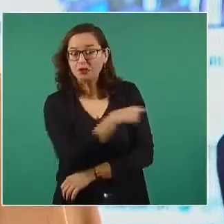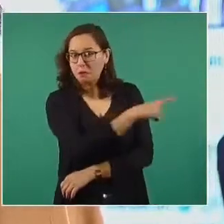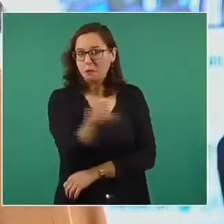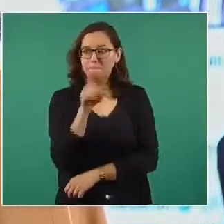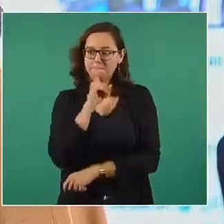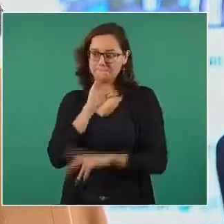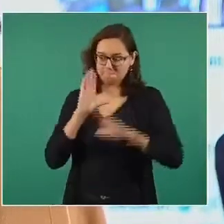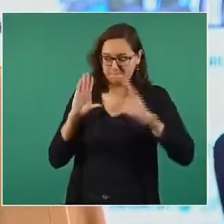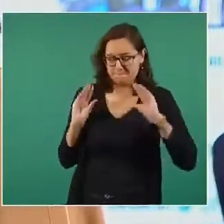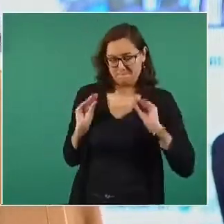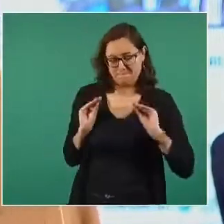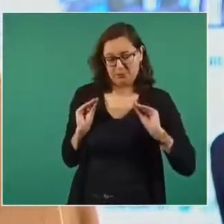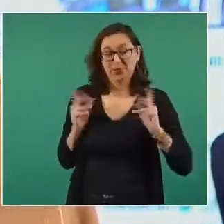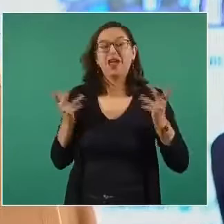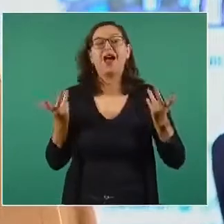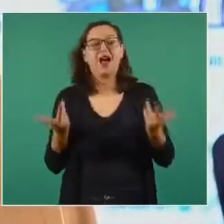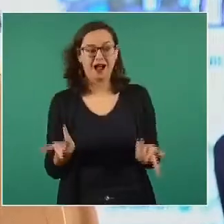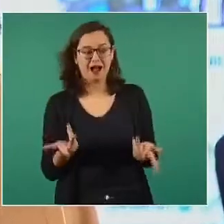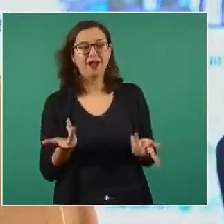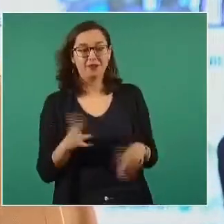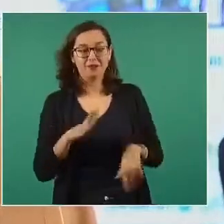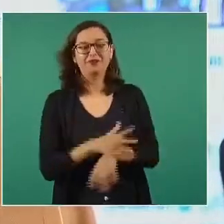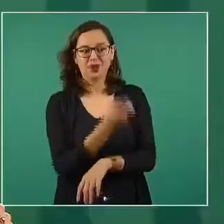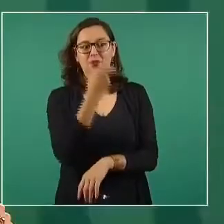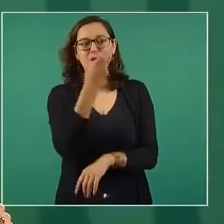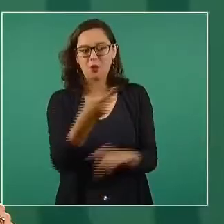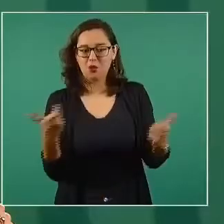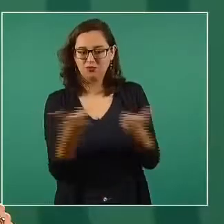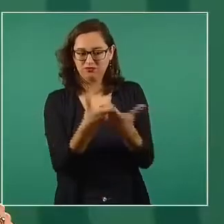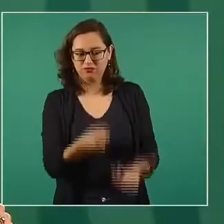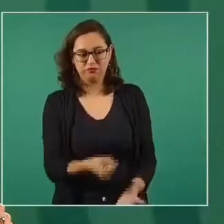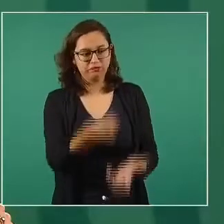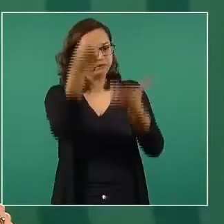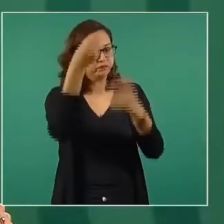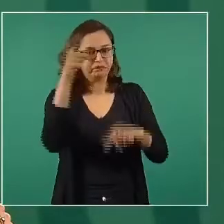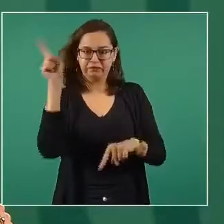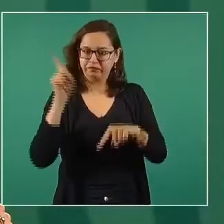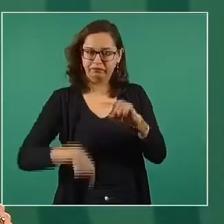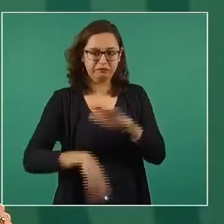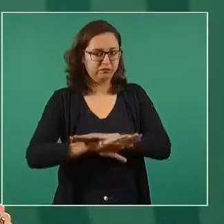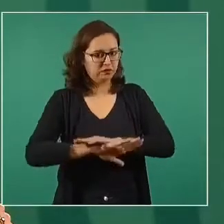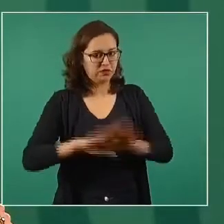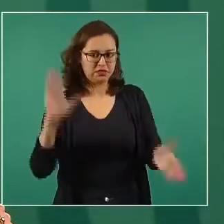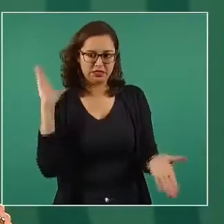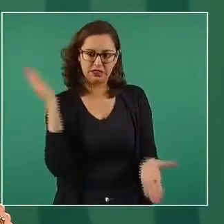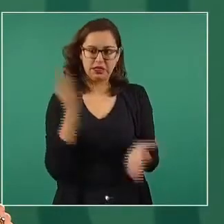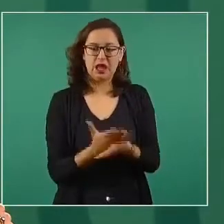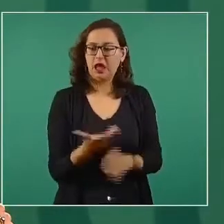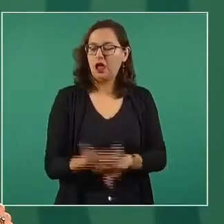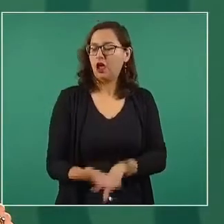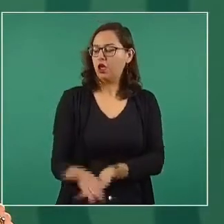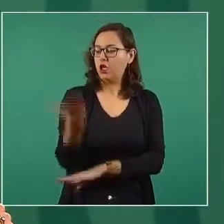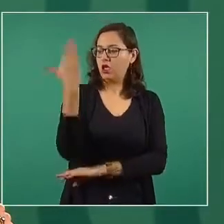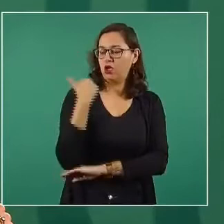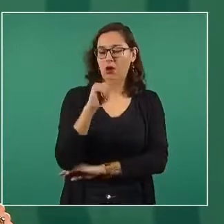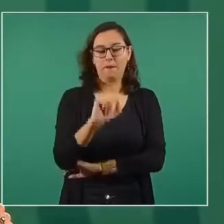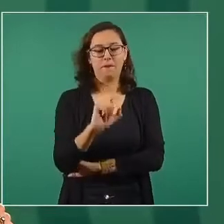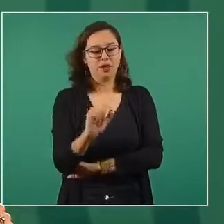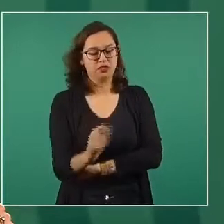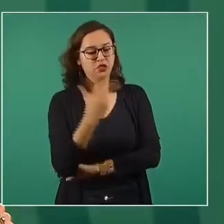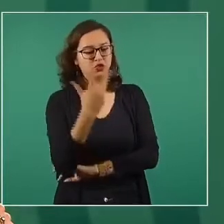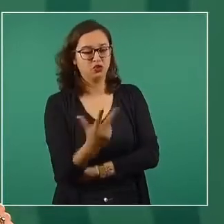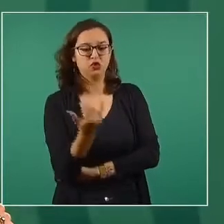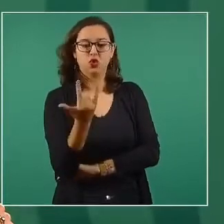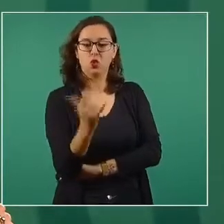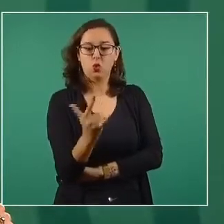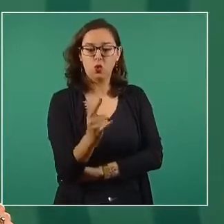presidente Andrés Manuel López Obrador firmó la desaparición del fondo, publicada en el Diario Oficial el pasado 28 de